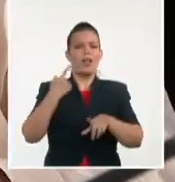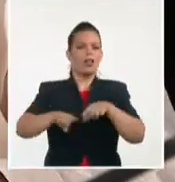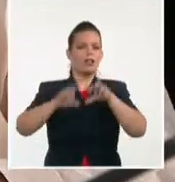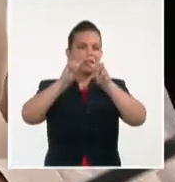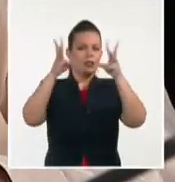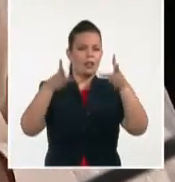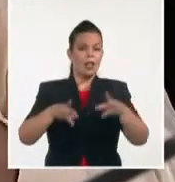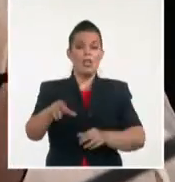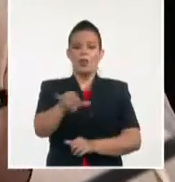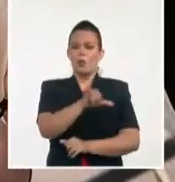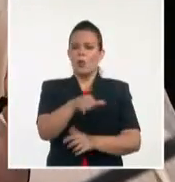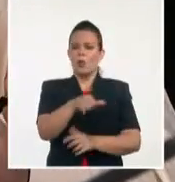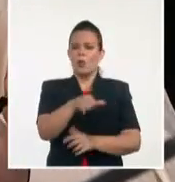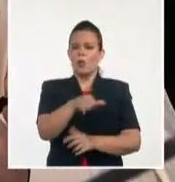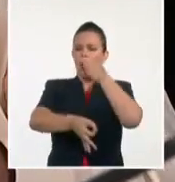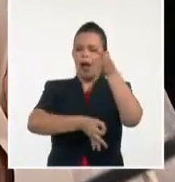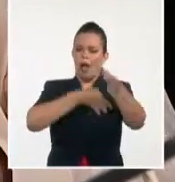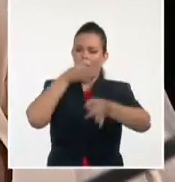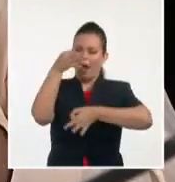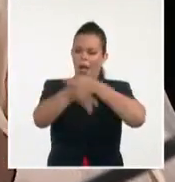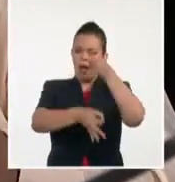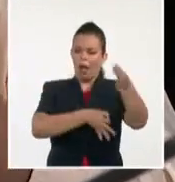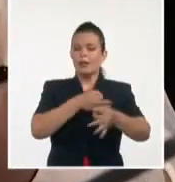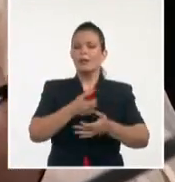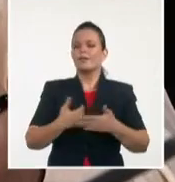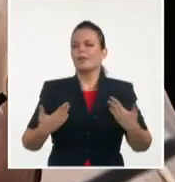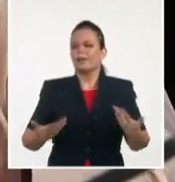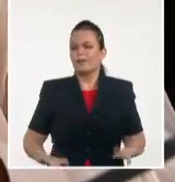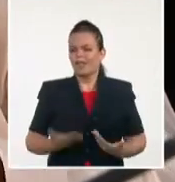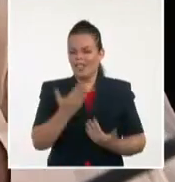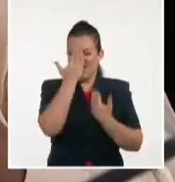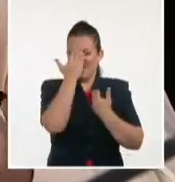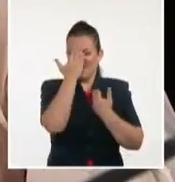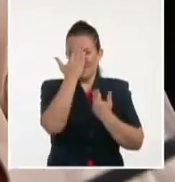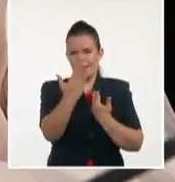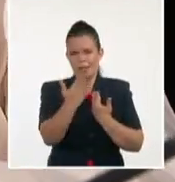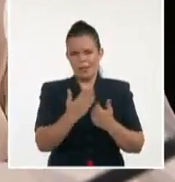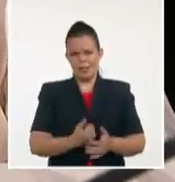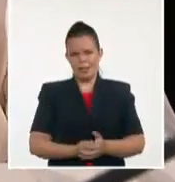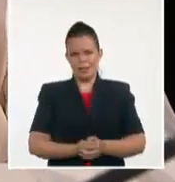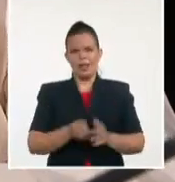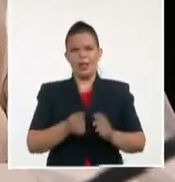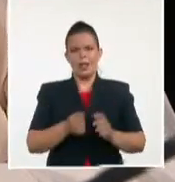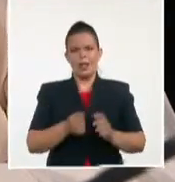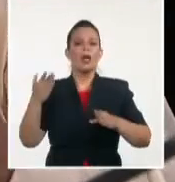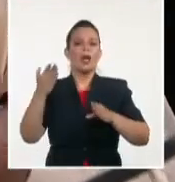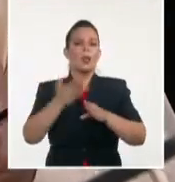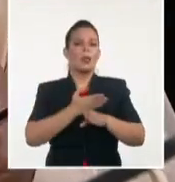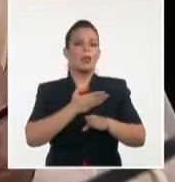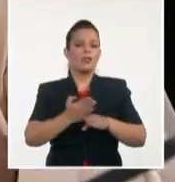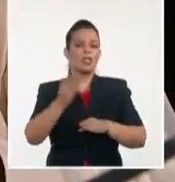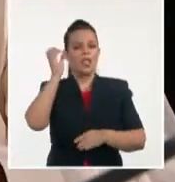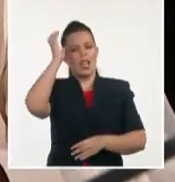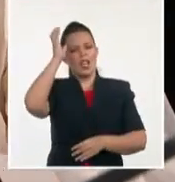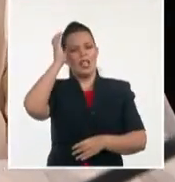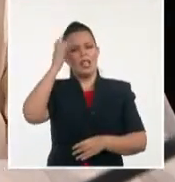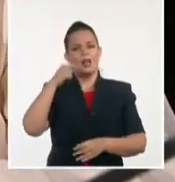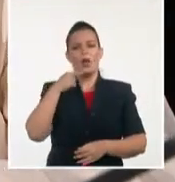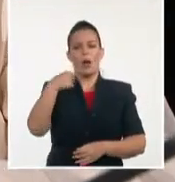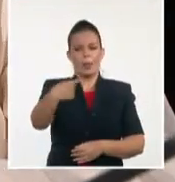decir, incluso agradecer la cantidad de comentarios que han habido, mucho, una gran